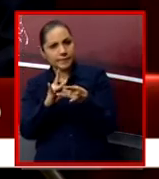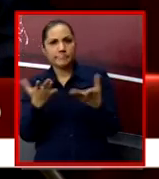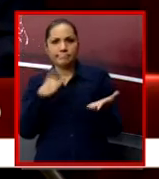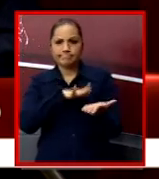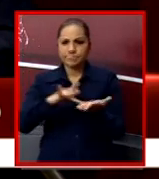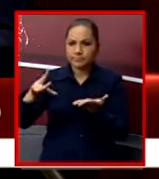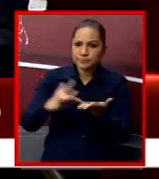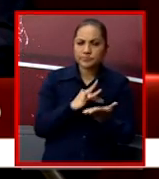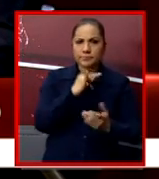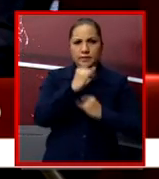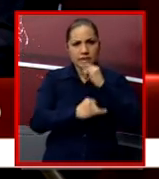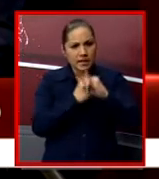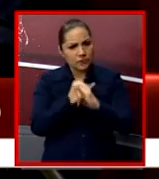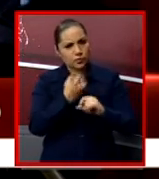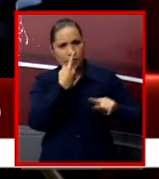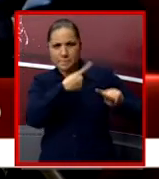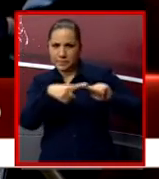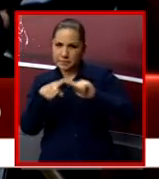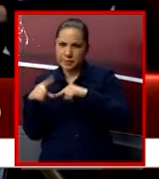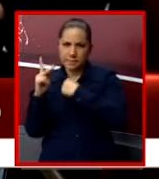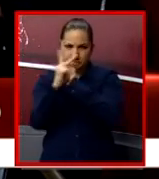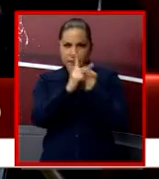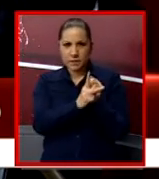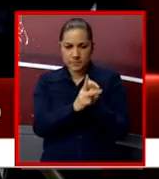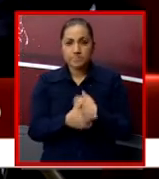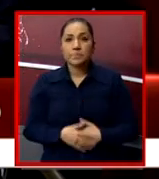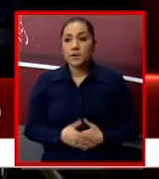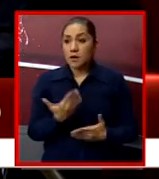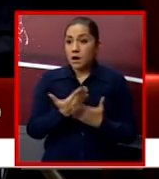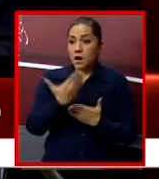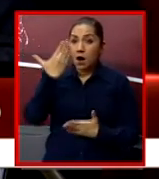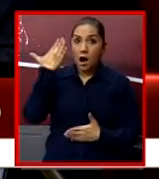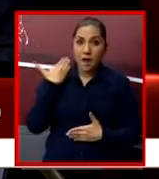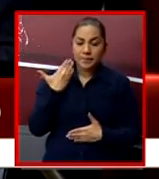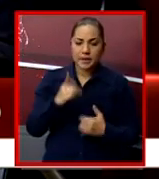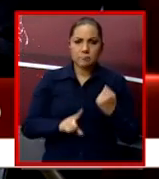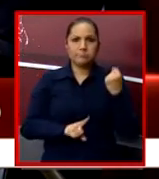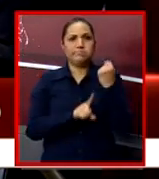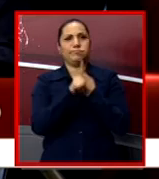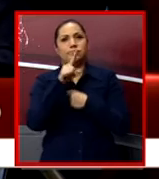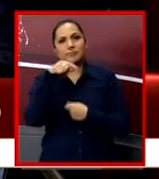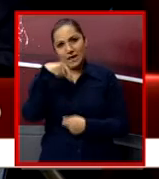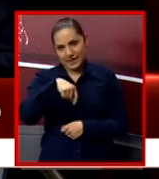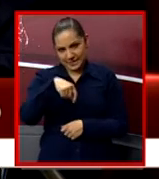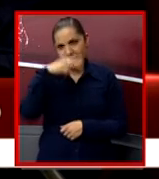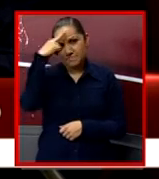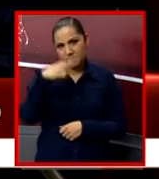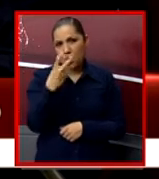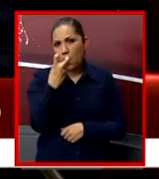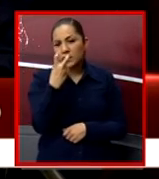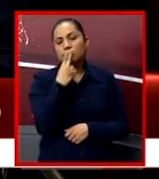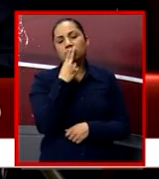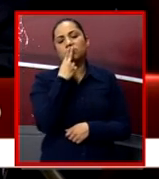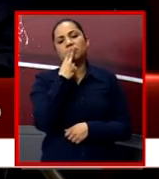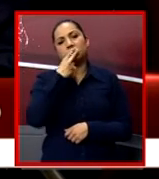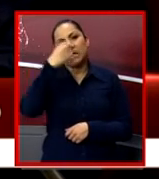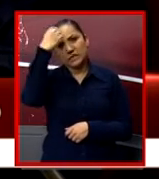internacional. El que las experiencias vividas en nuestro país y en otras partes puedan